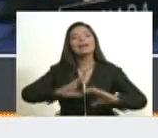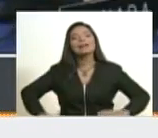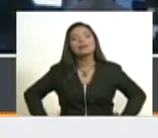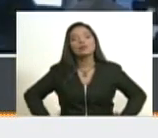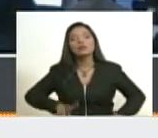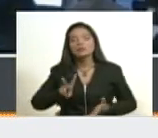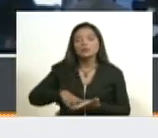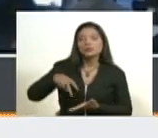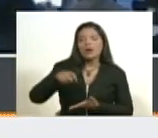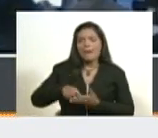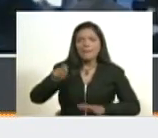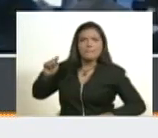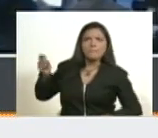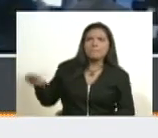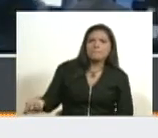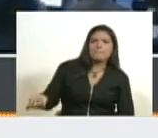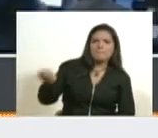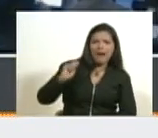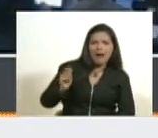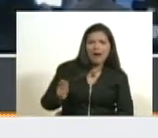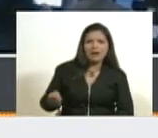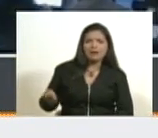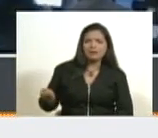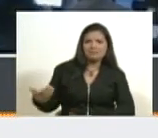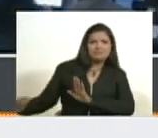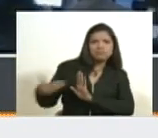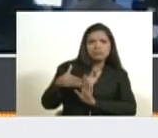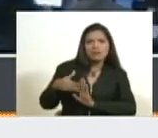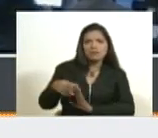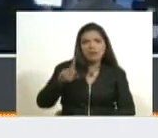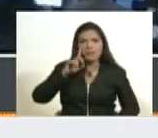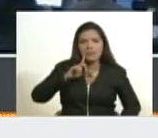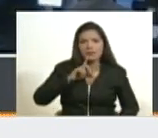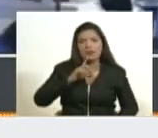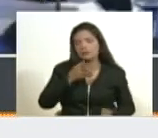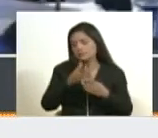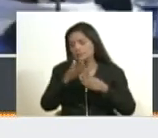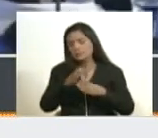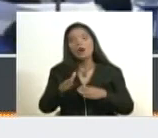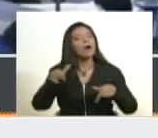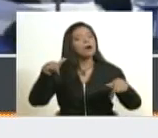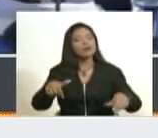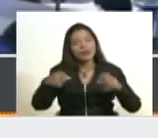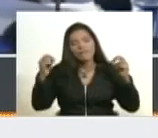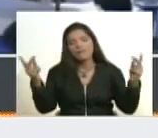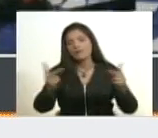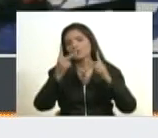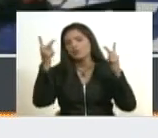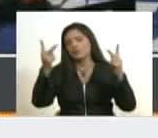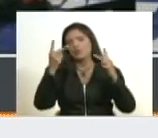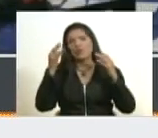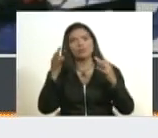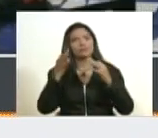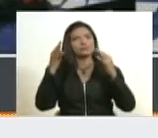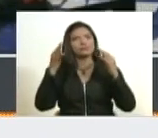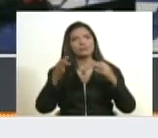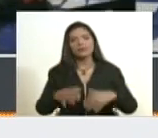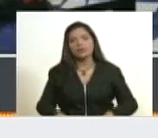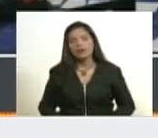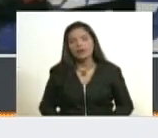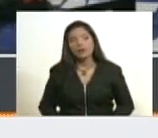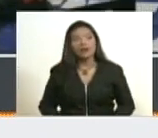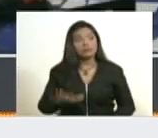del látigo, del ataque, de la mentira. Así que hemos tenido una gran victoria que en